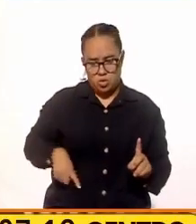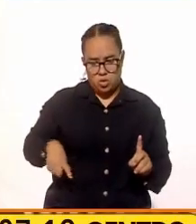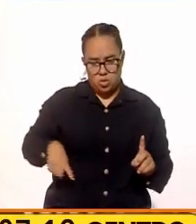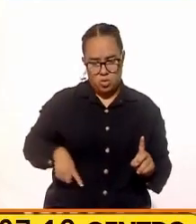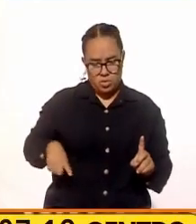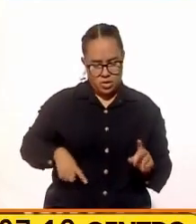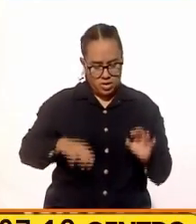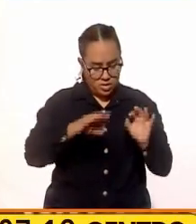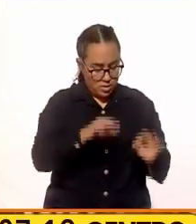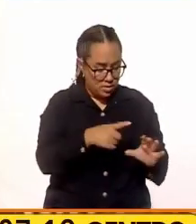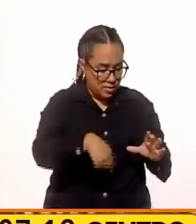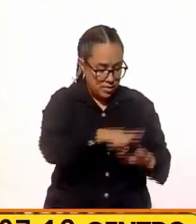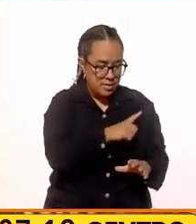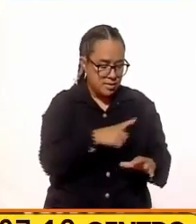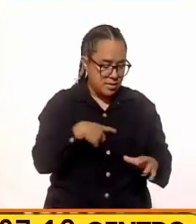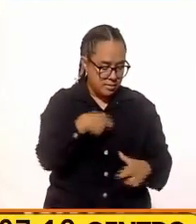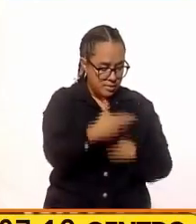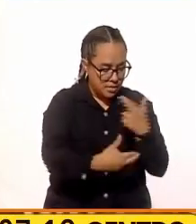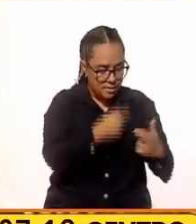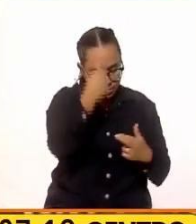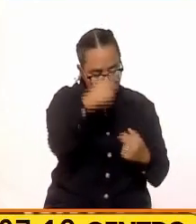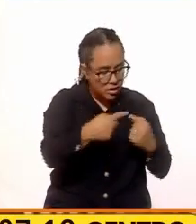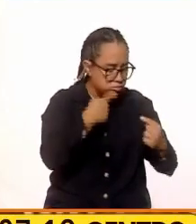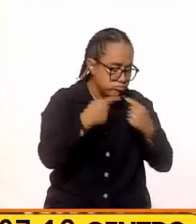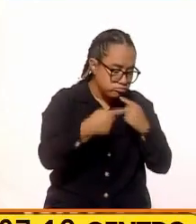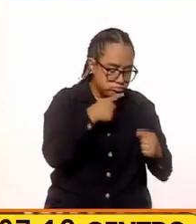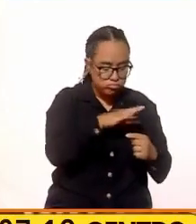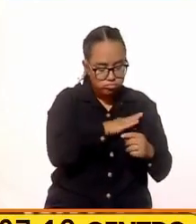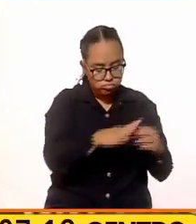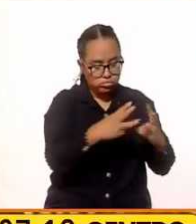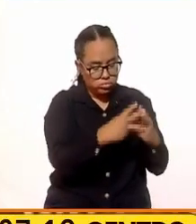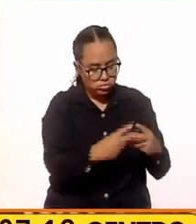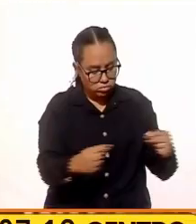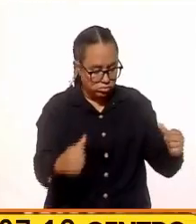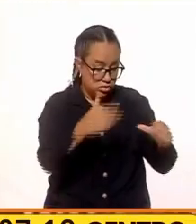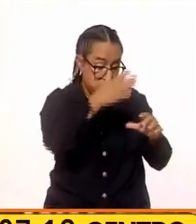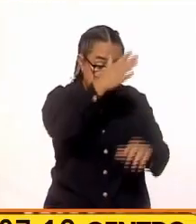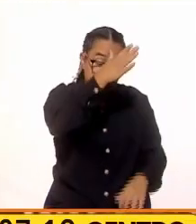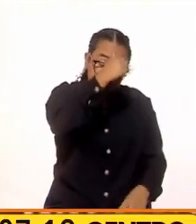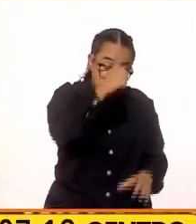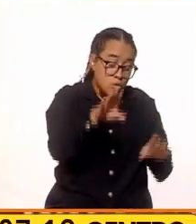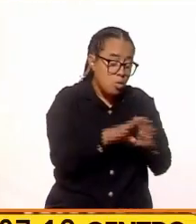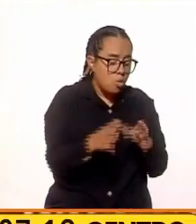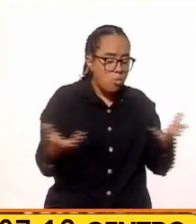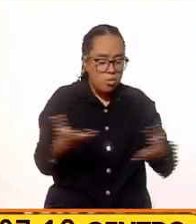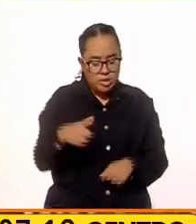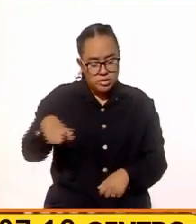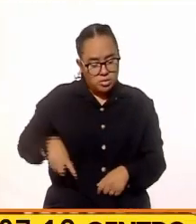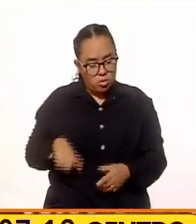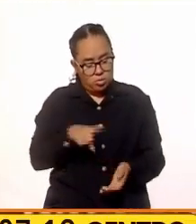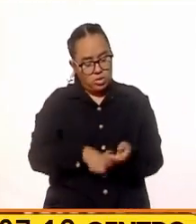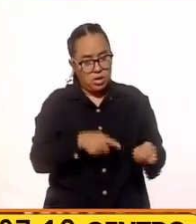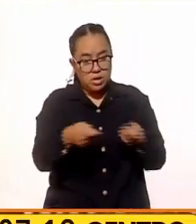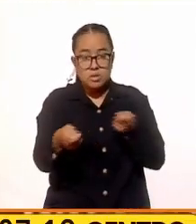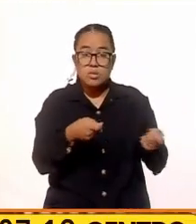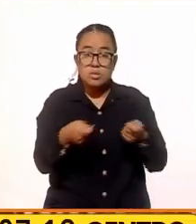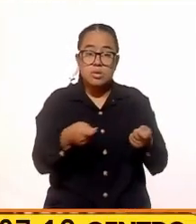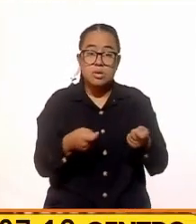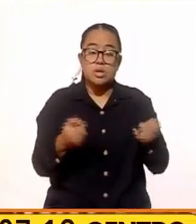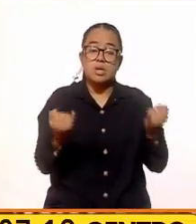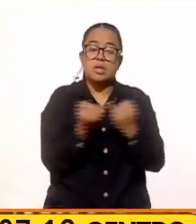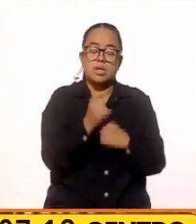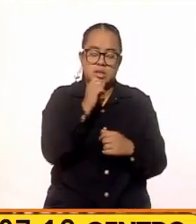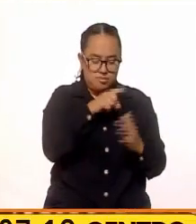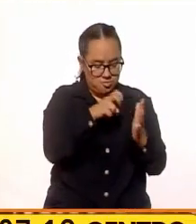el oficialismo, a el diálogo para poder establecer un pacto mínimo de gobernabilidad y, en su caso, hacer las